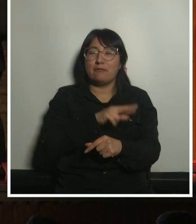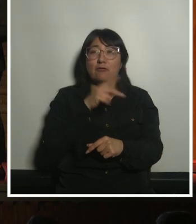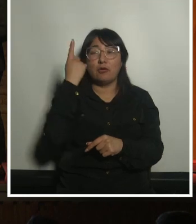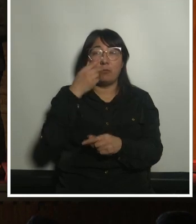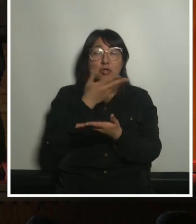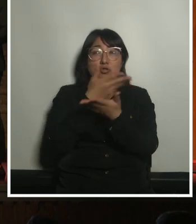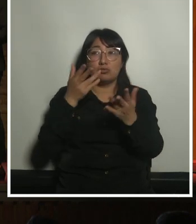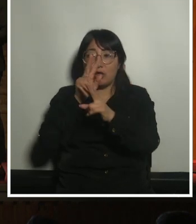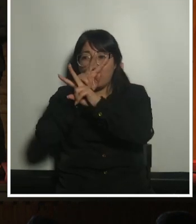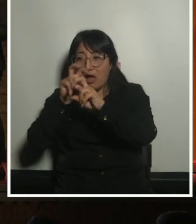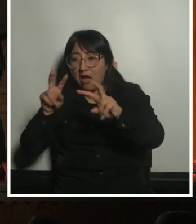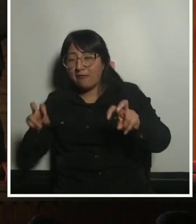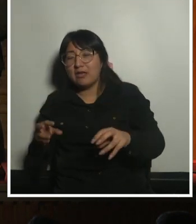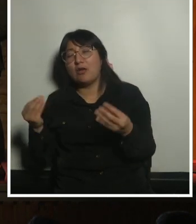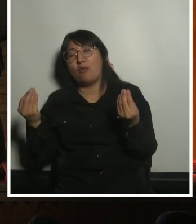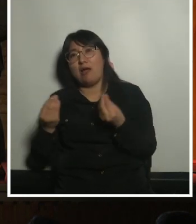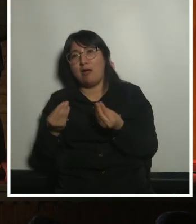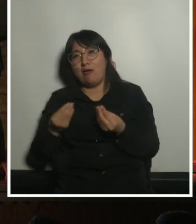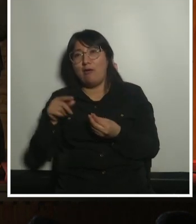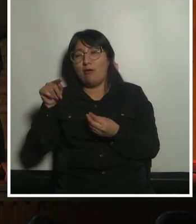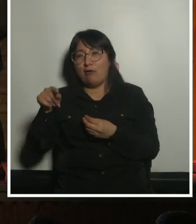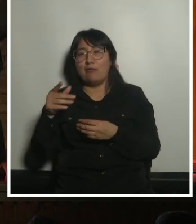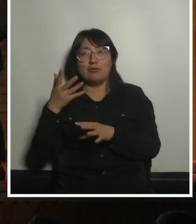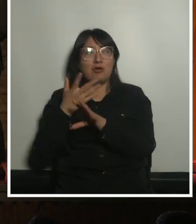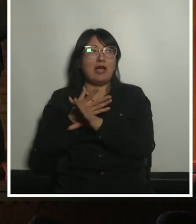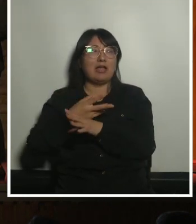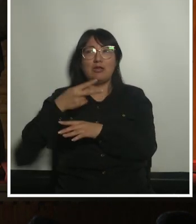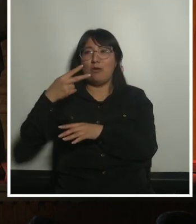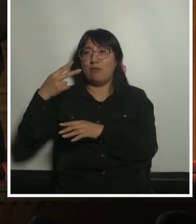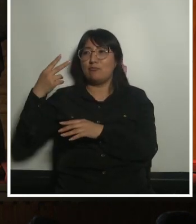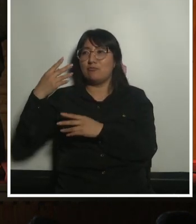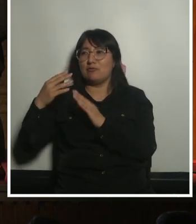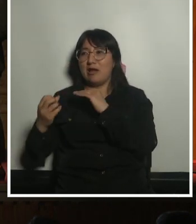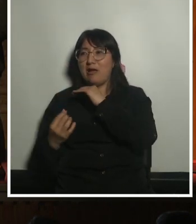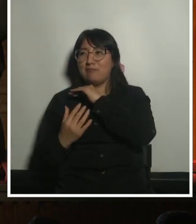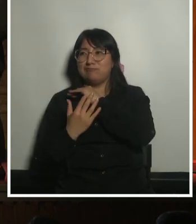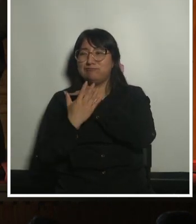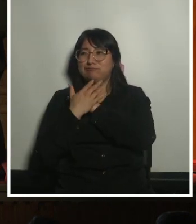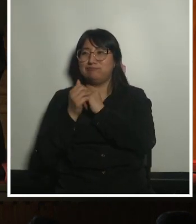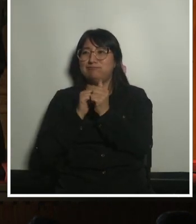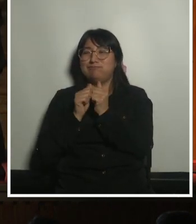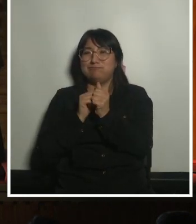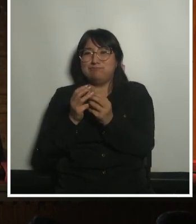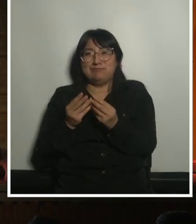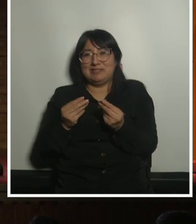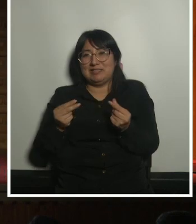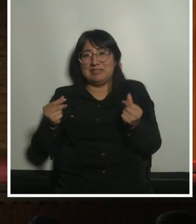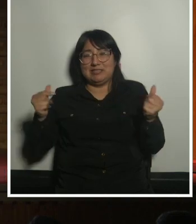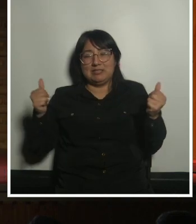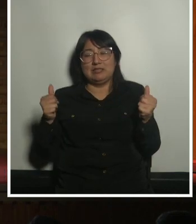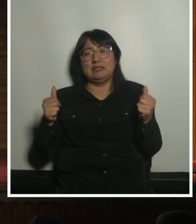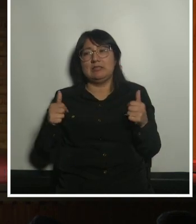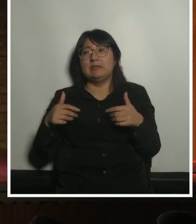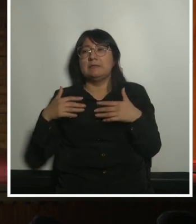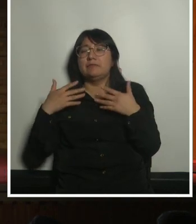erosión que tiene ahora Lebu, pues obviamente tiene una de las tasas de erosión más altas que tenemos en el país. Entonces,